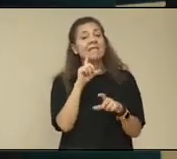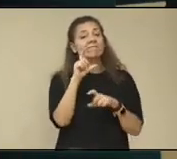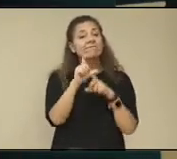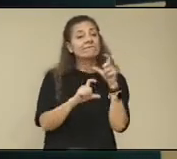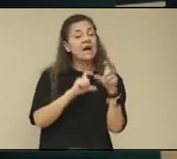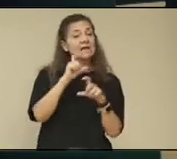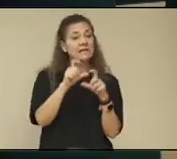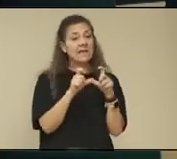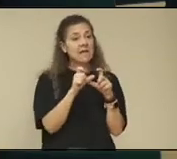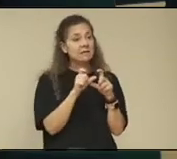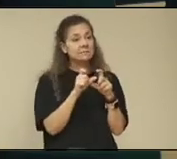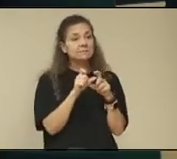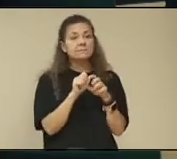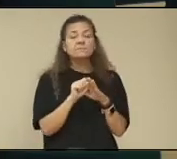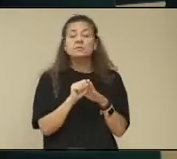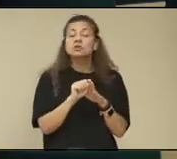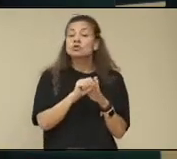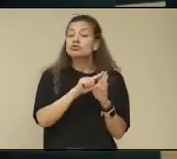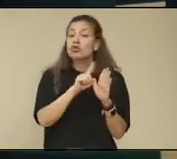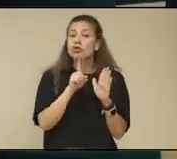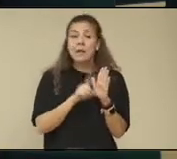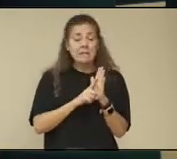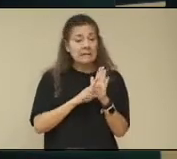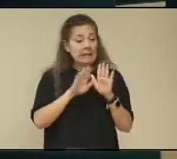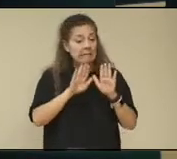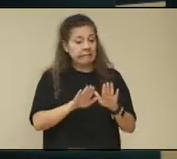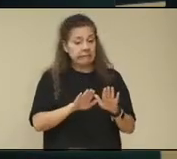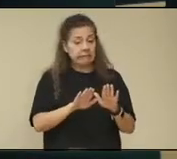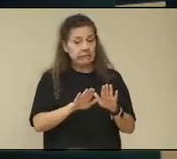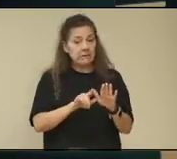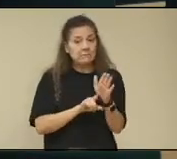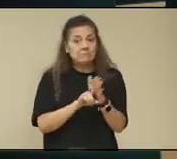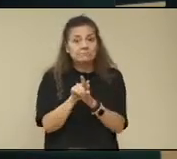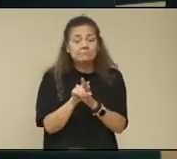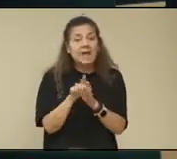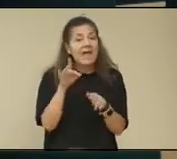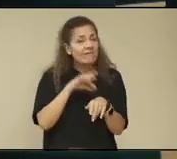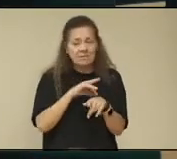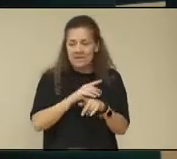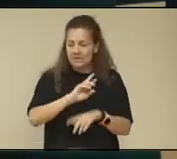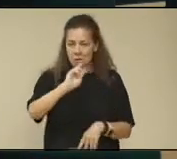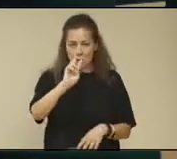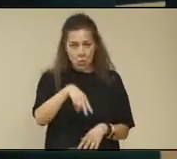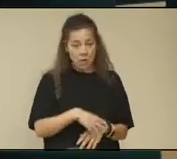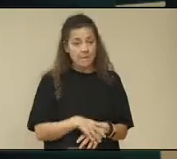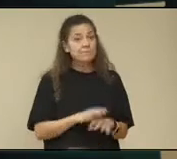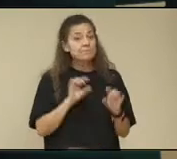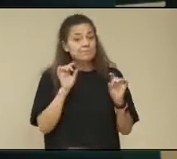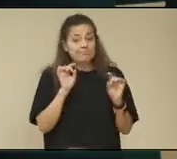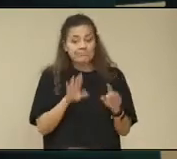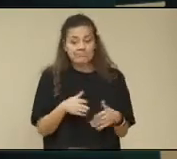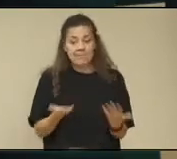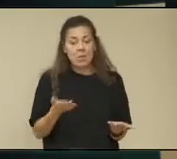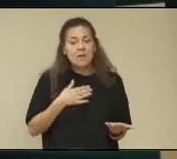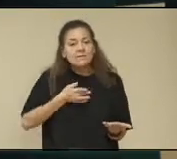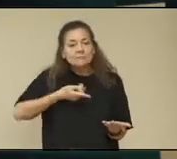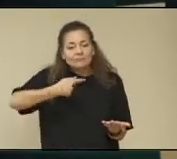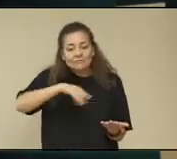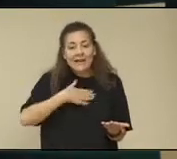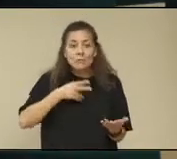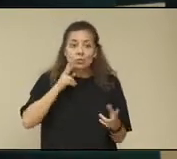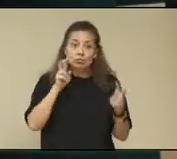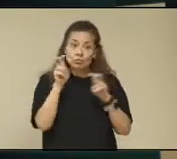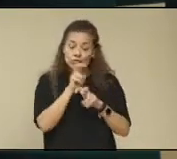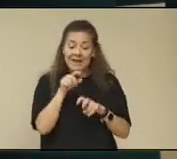va a estar totalmente inactivada y no va a desarrollar nunca la enfermedad. Exactamente lo que estamos buscando.